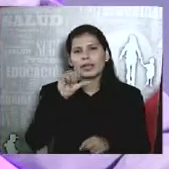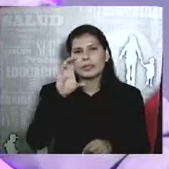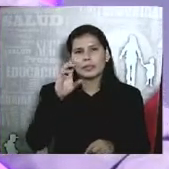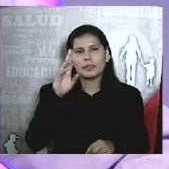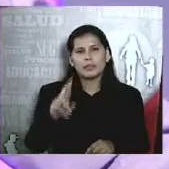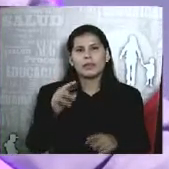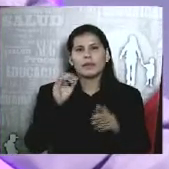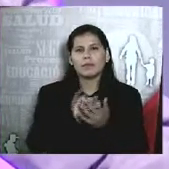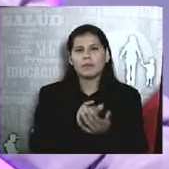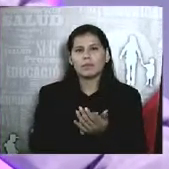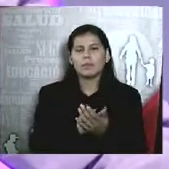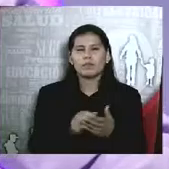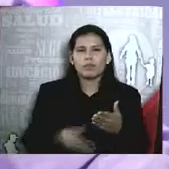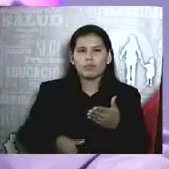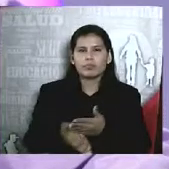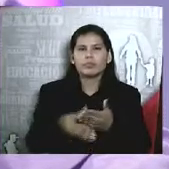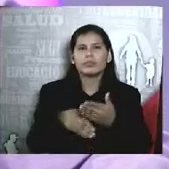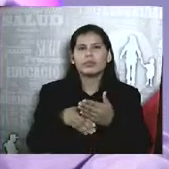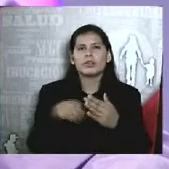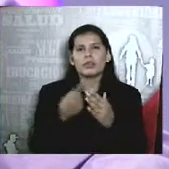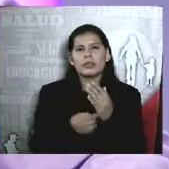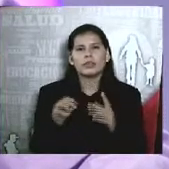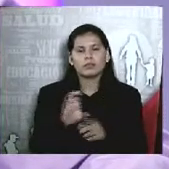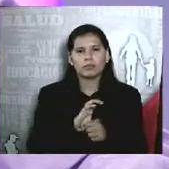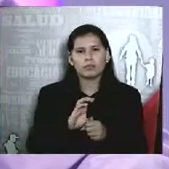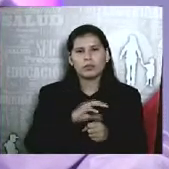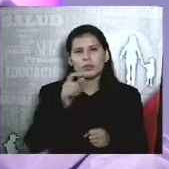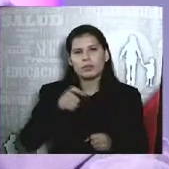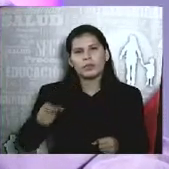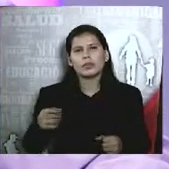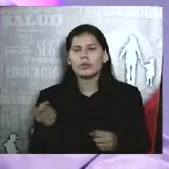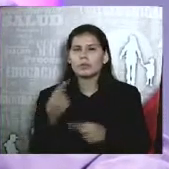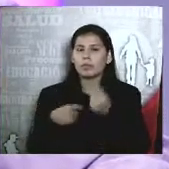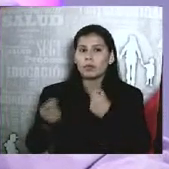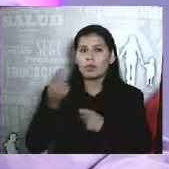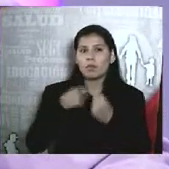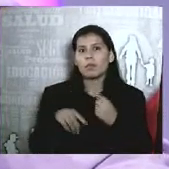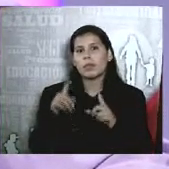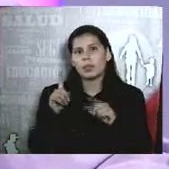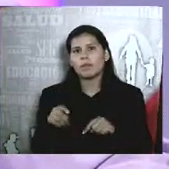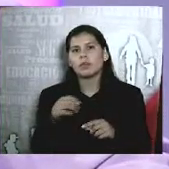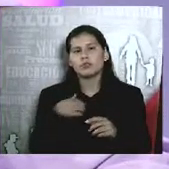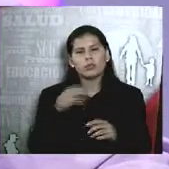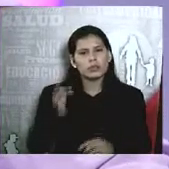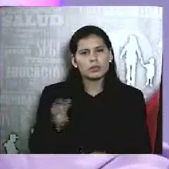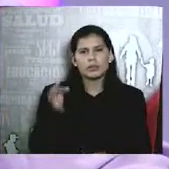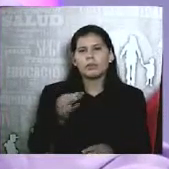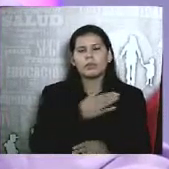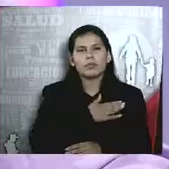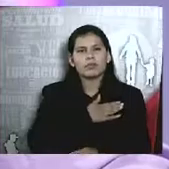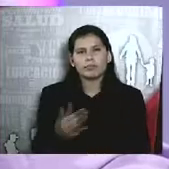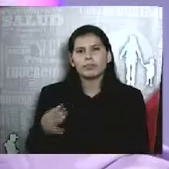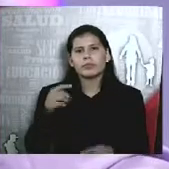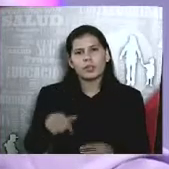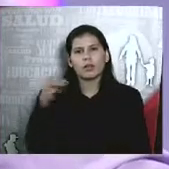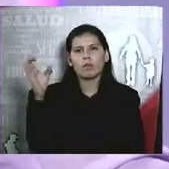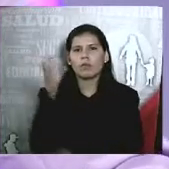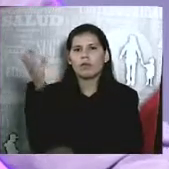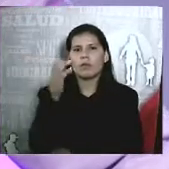seguir contribuyendo a que los ciudadanos puedan preguntarnos, indagarnos, y estamos siempre al servicio de Colombia y